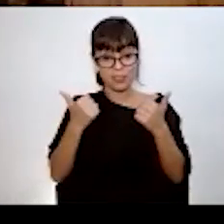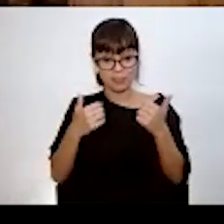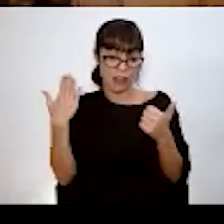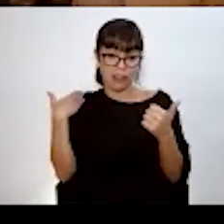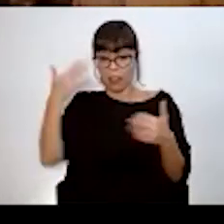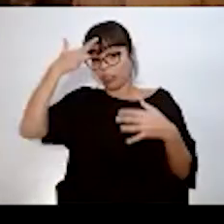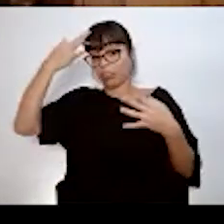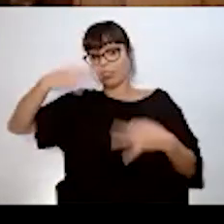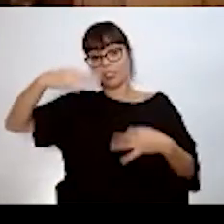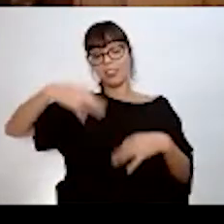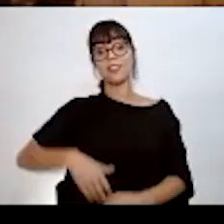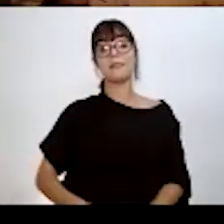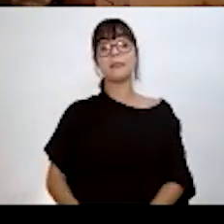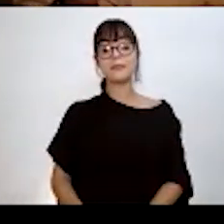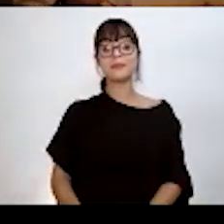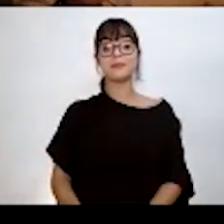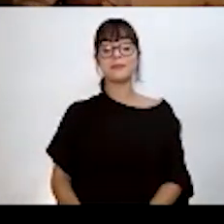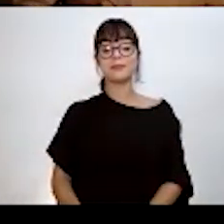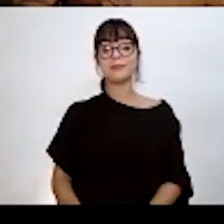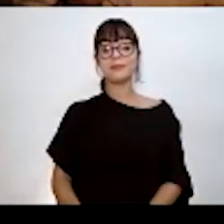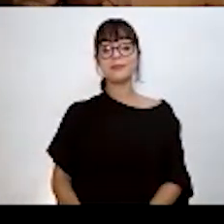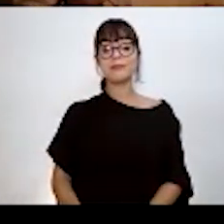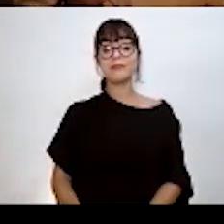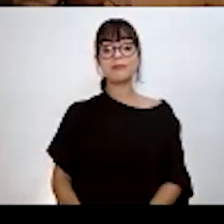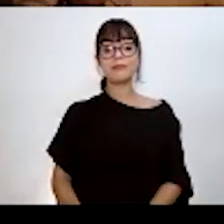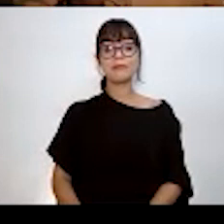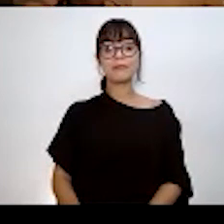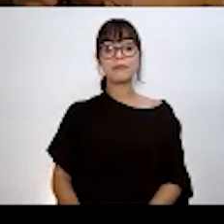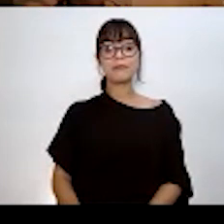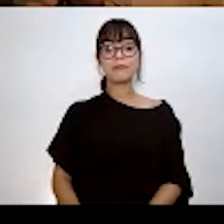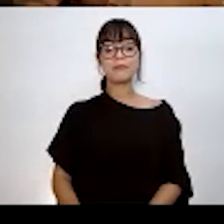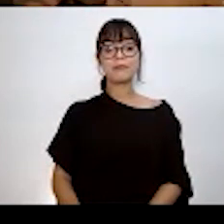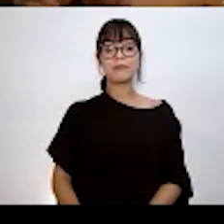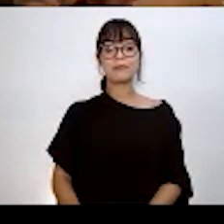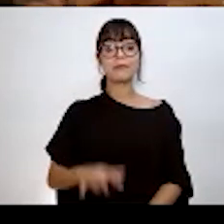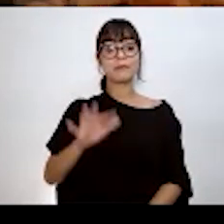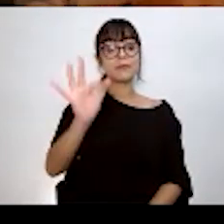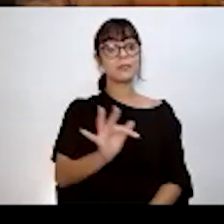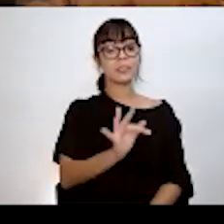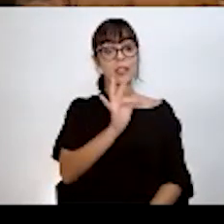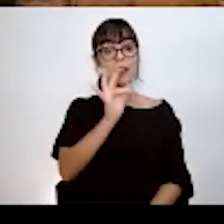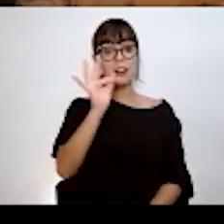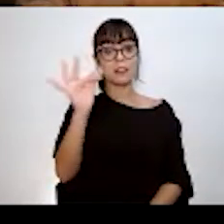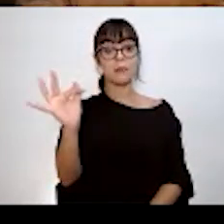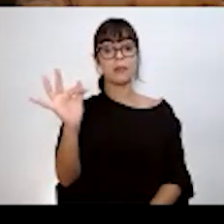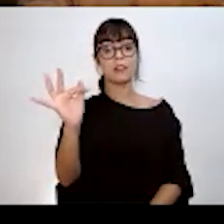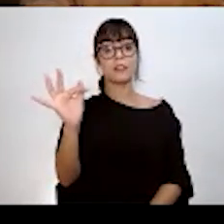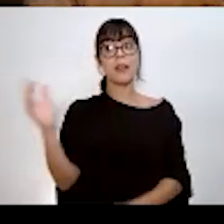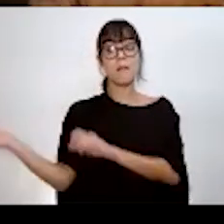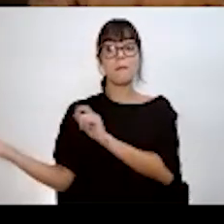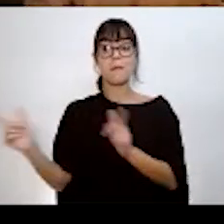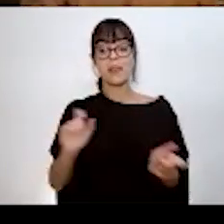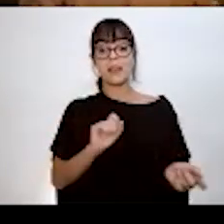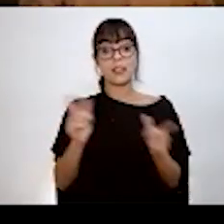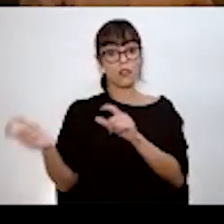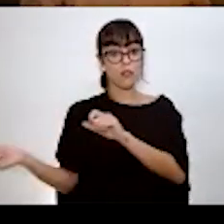luego, la incorporación de los fenómenos migratorios como parte del discurso histórico que nosotros que tenemos